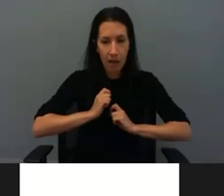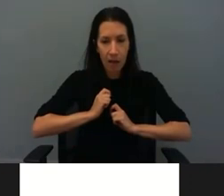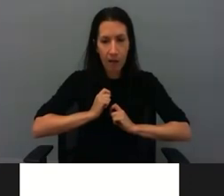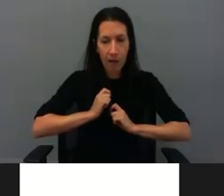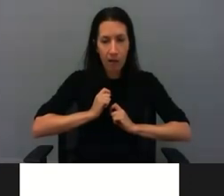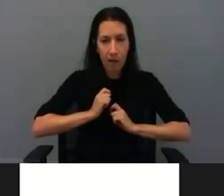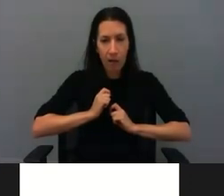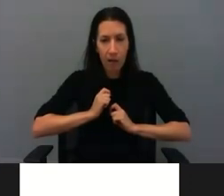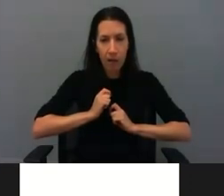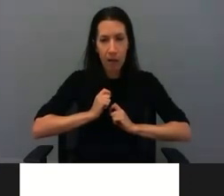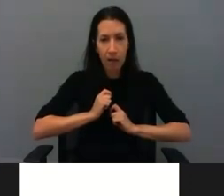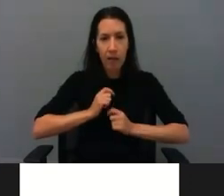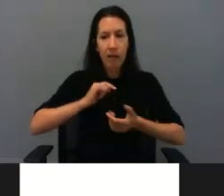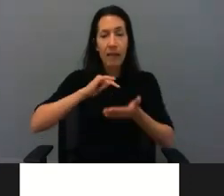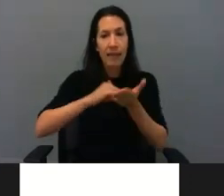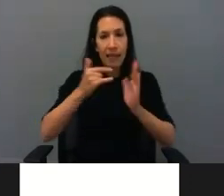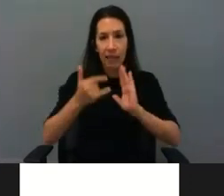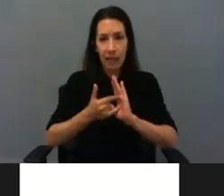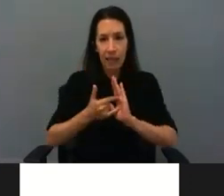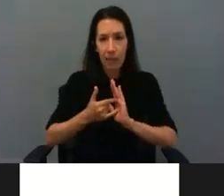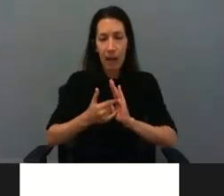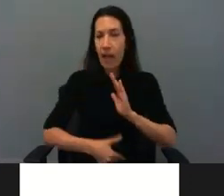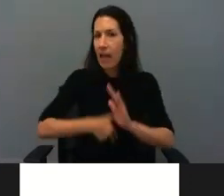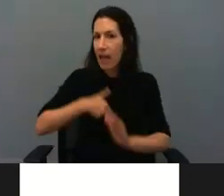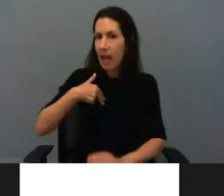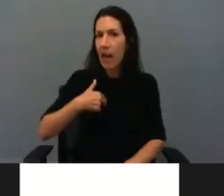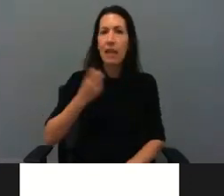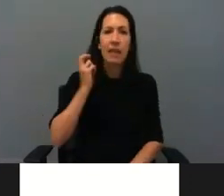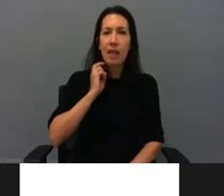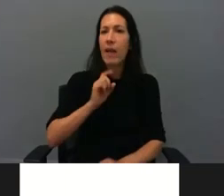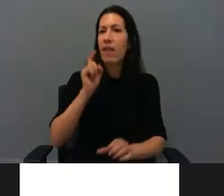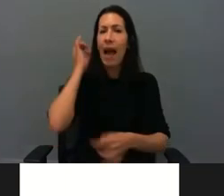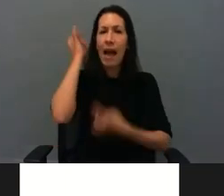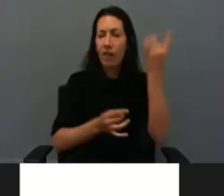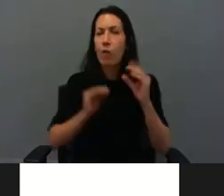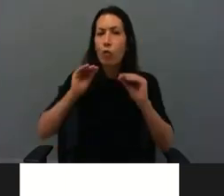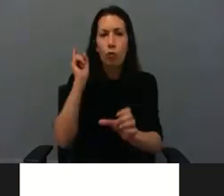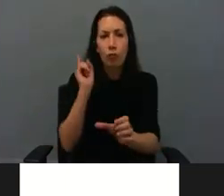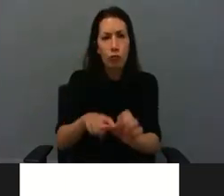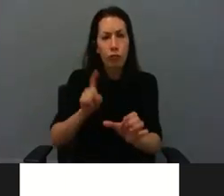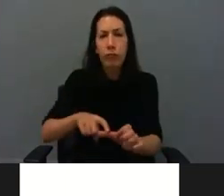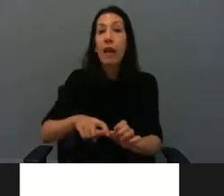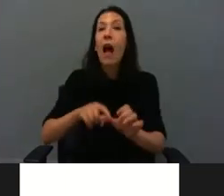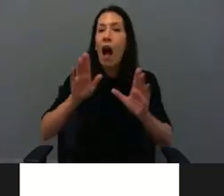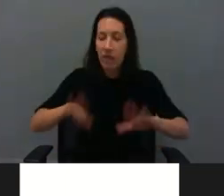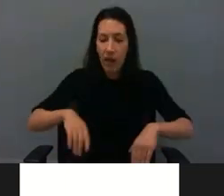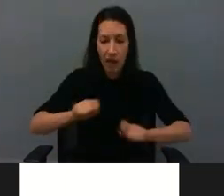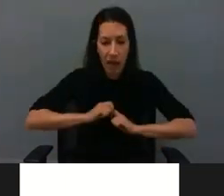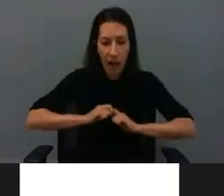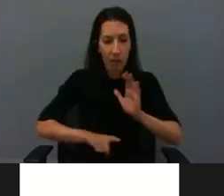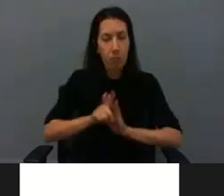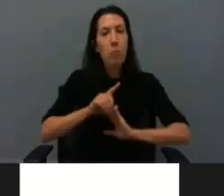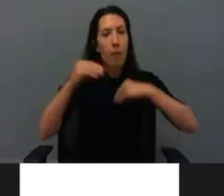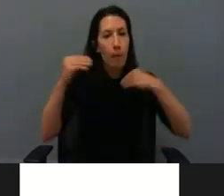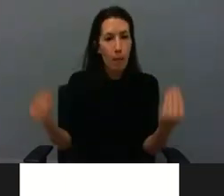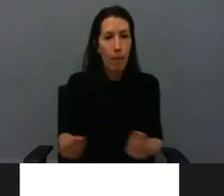en el sistema general de FASE, en todas sus actividades, siempre ha ido mejor, lo cual pues me